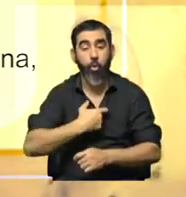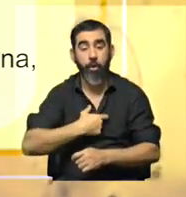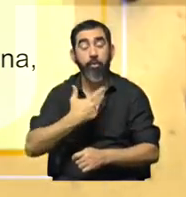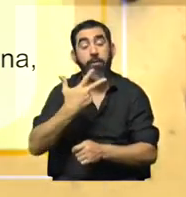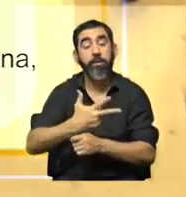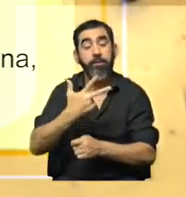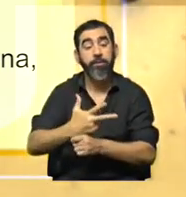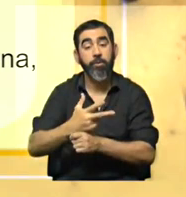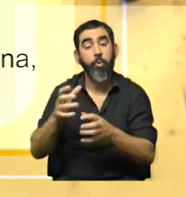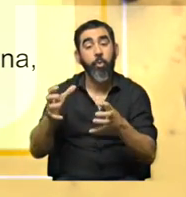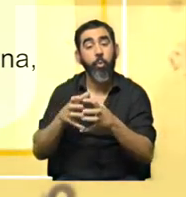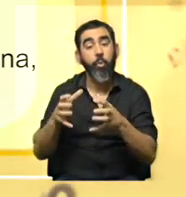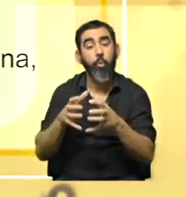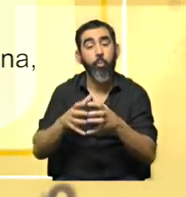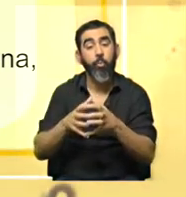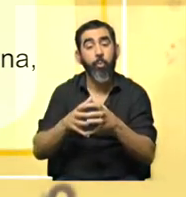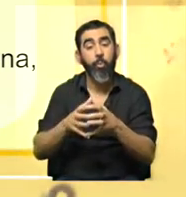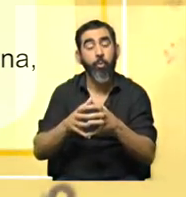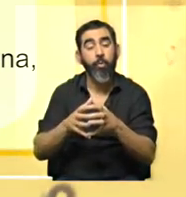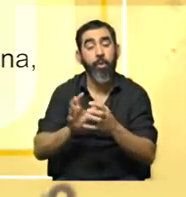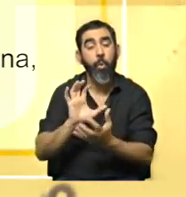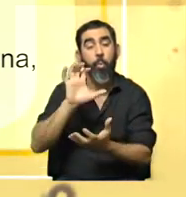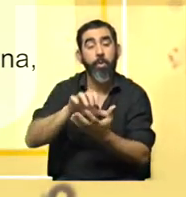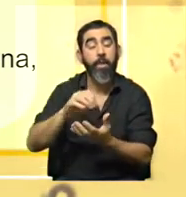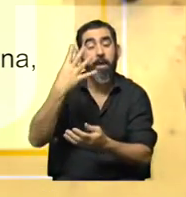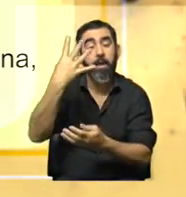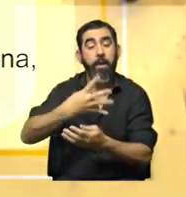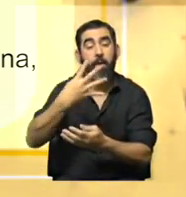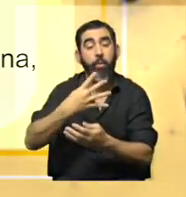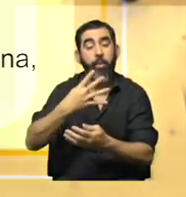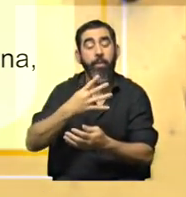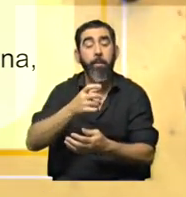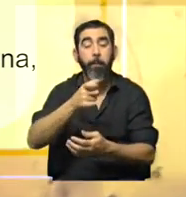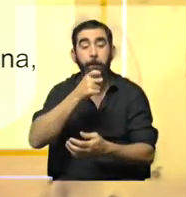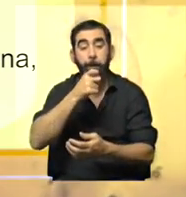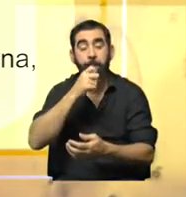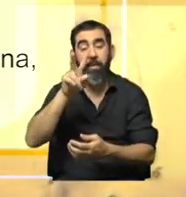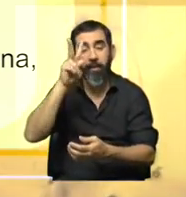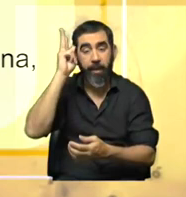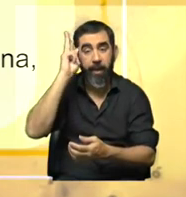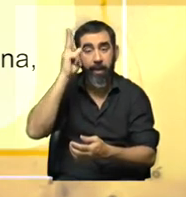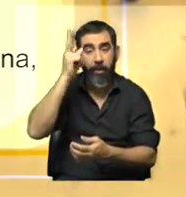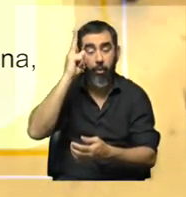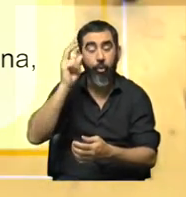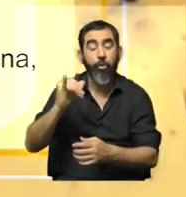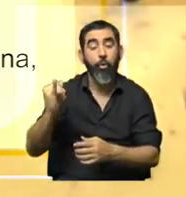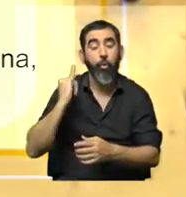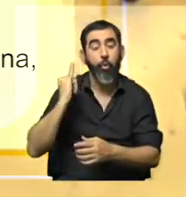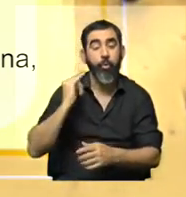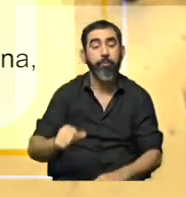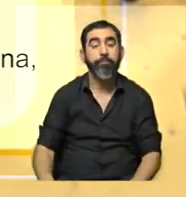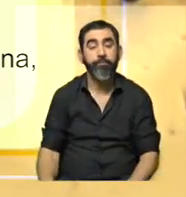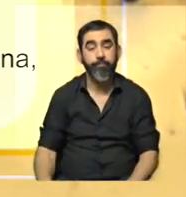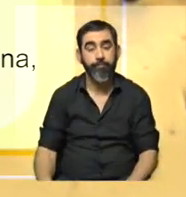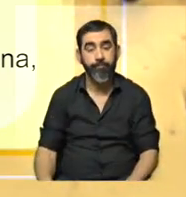puesto para el grupo compuesto por Gabriel Aristegui, José Miraglia, Carlos González y Juan Carlucci. Y atención acá,